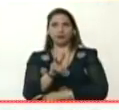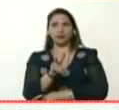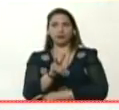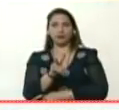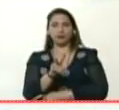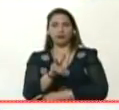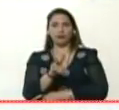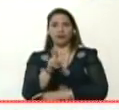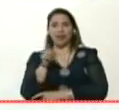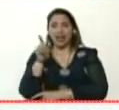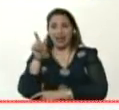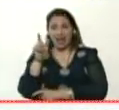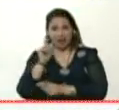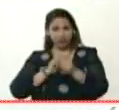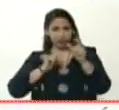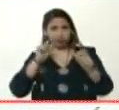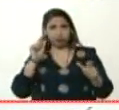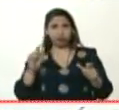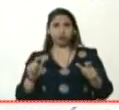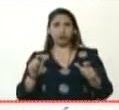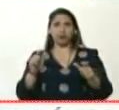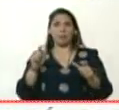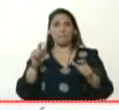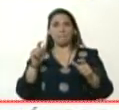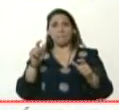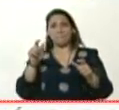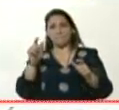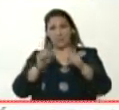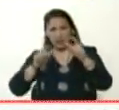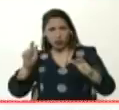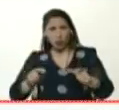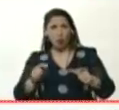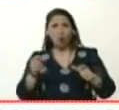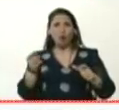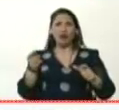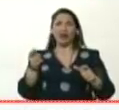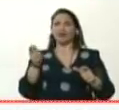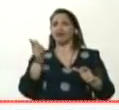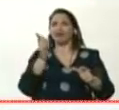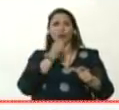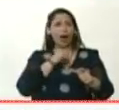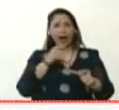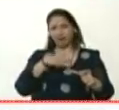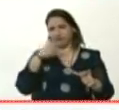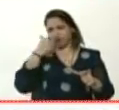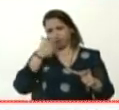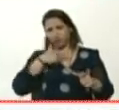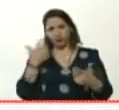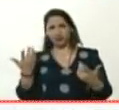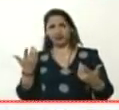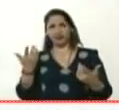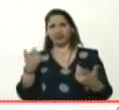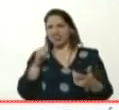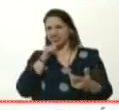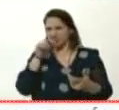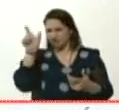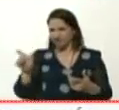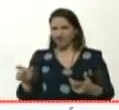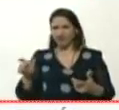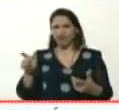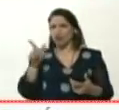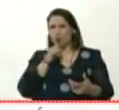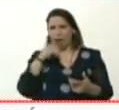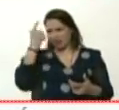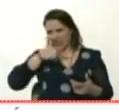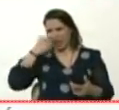ineptos de la política venezolana en los últimos 200 años. ¿Ha habido uno más inepto que Guaidó? ¿No ha habido una oposición